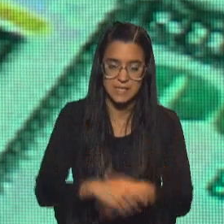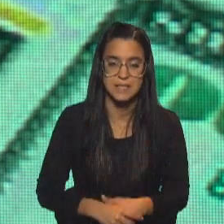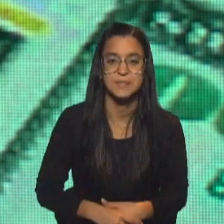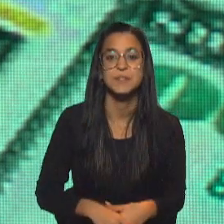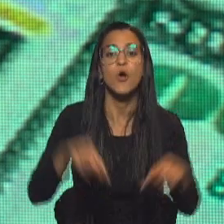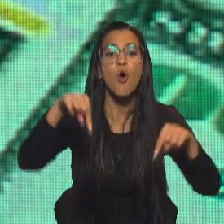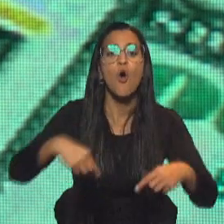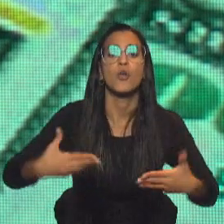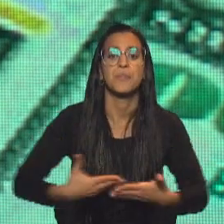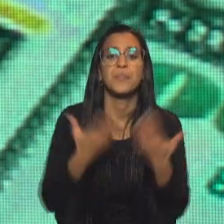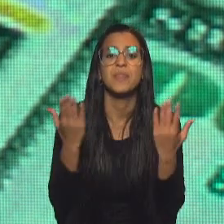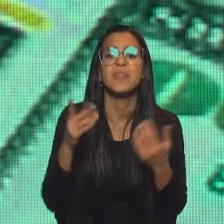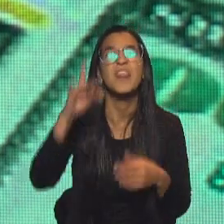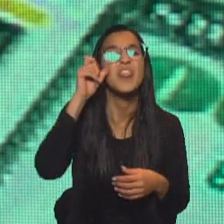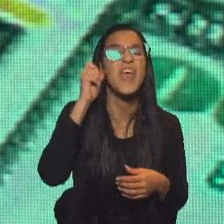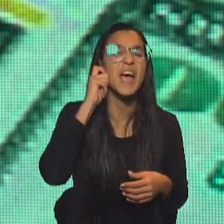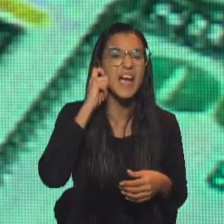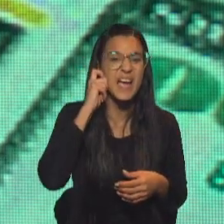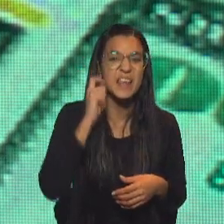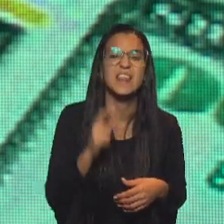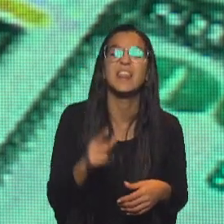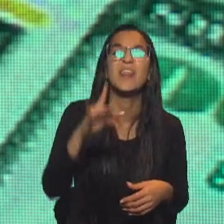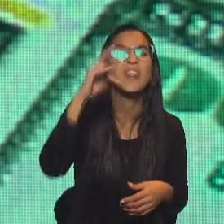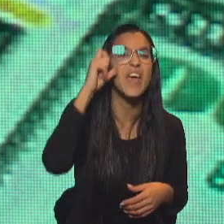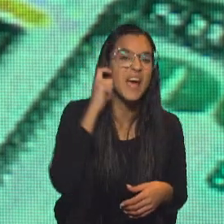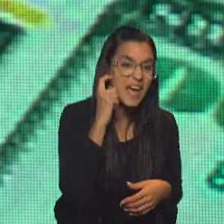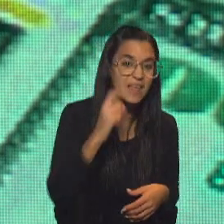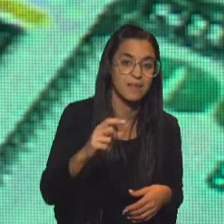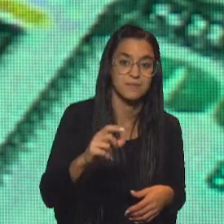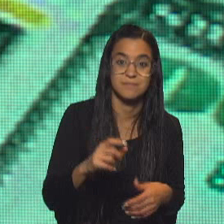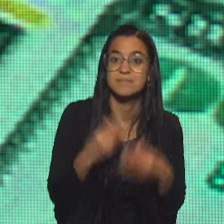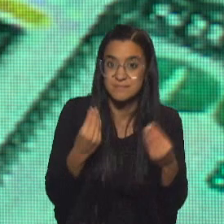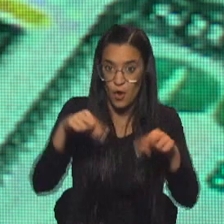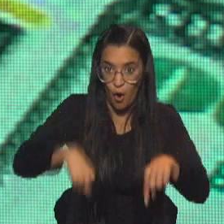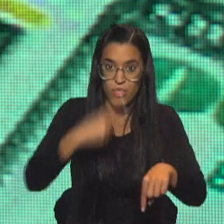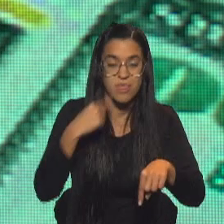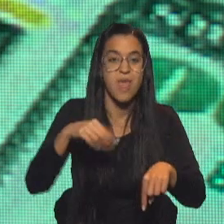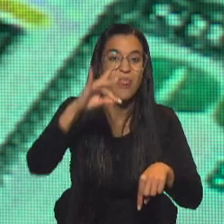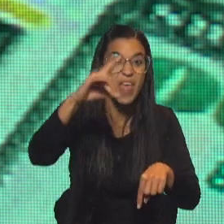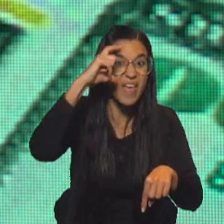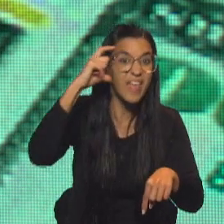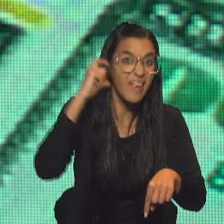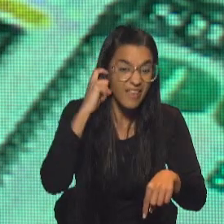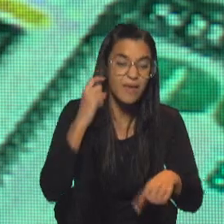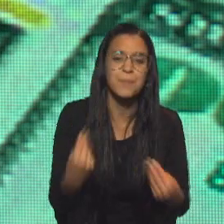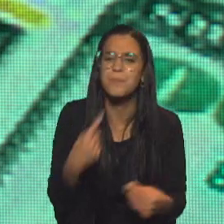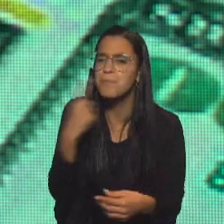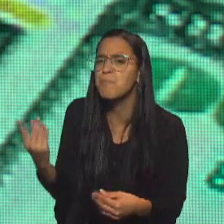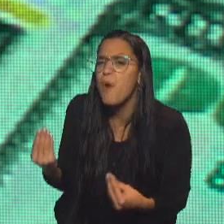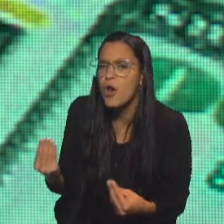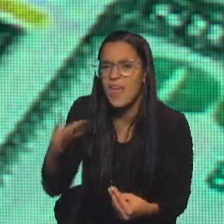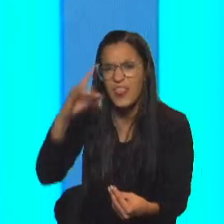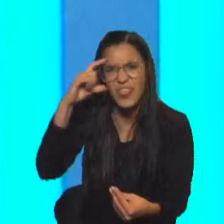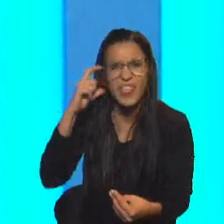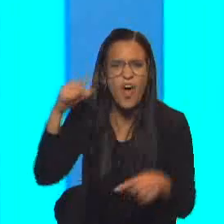y hoy es el día de no el día del día de d&g les vamos a preguntar a florencia barragán por qué por qué